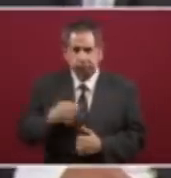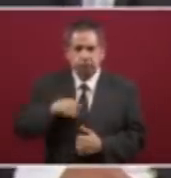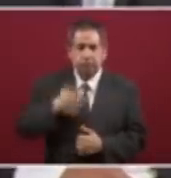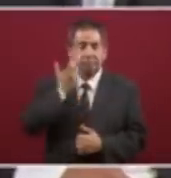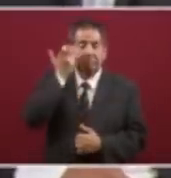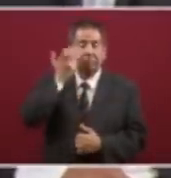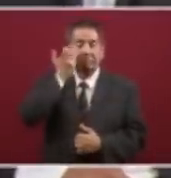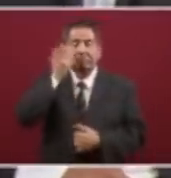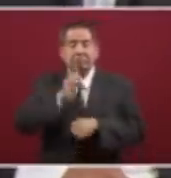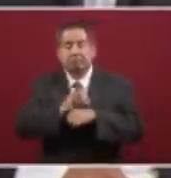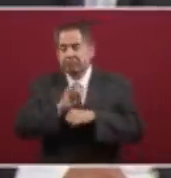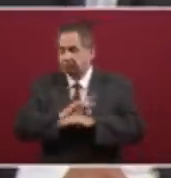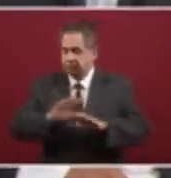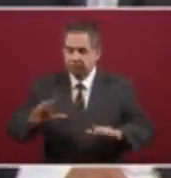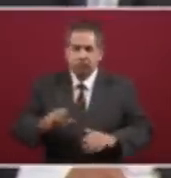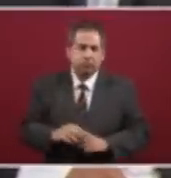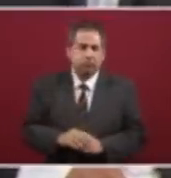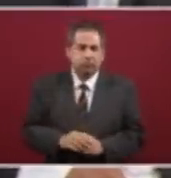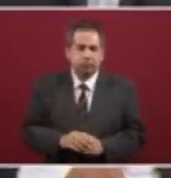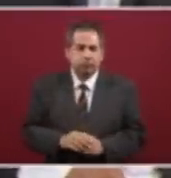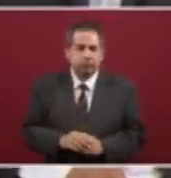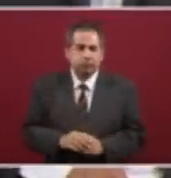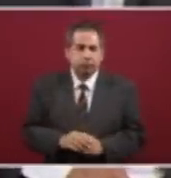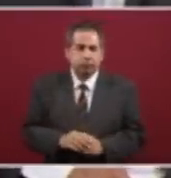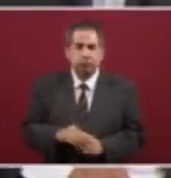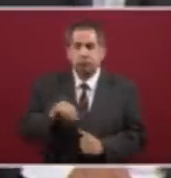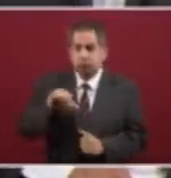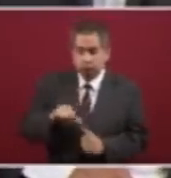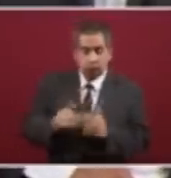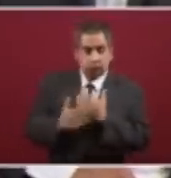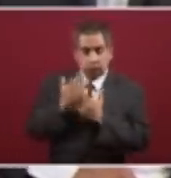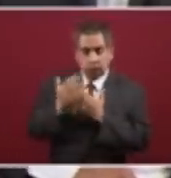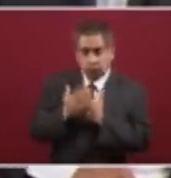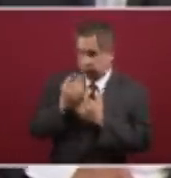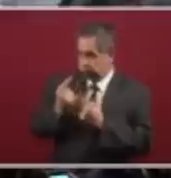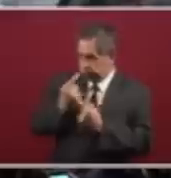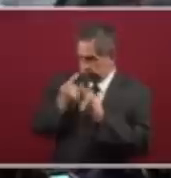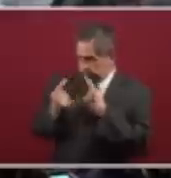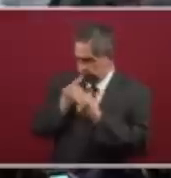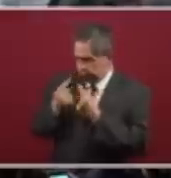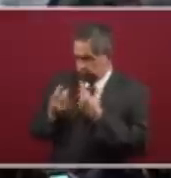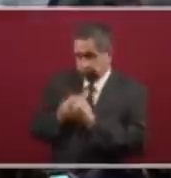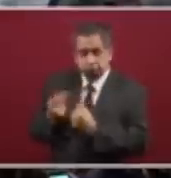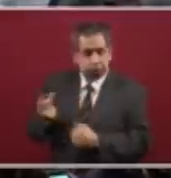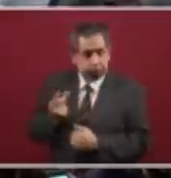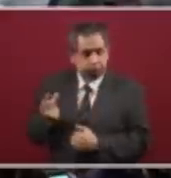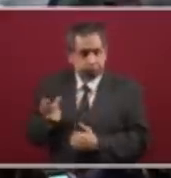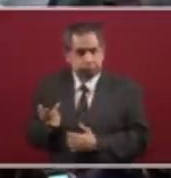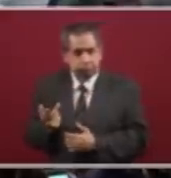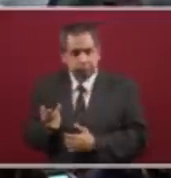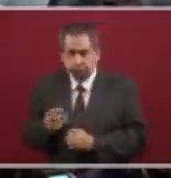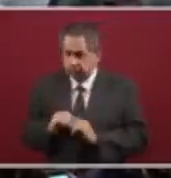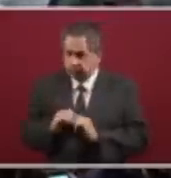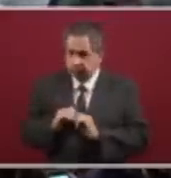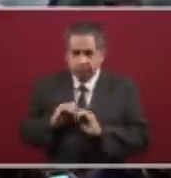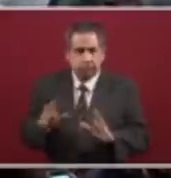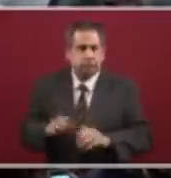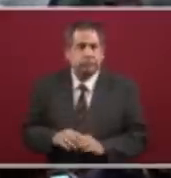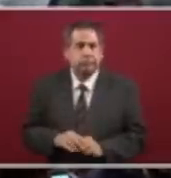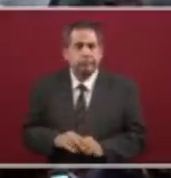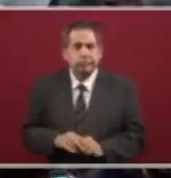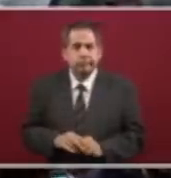hacer entonces hoy en la mañana analizamos el asunto y desde luego